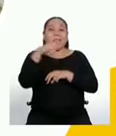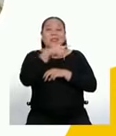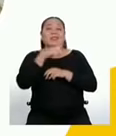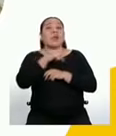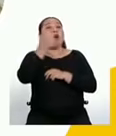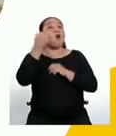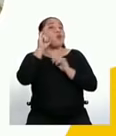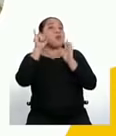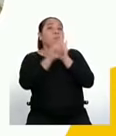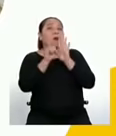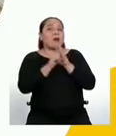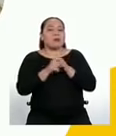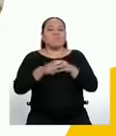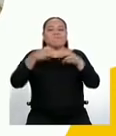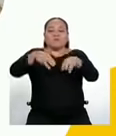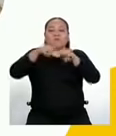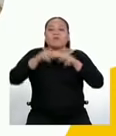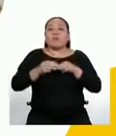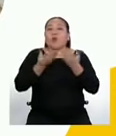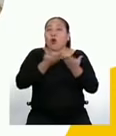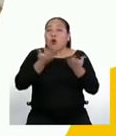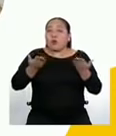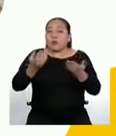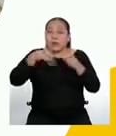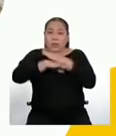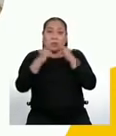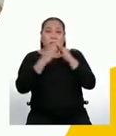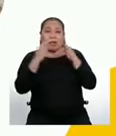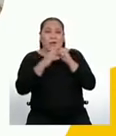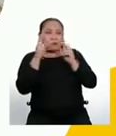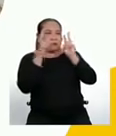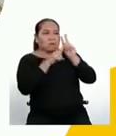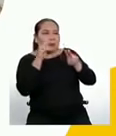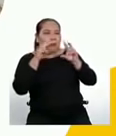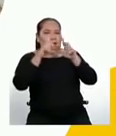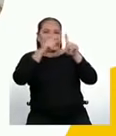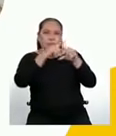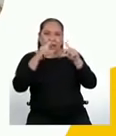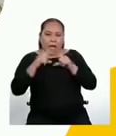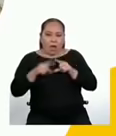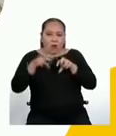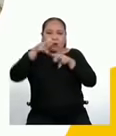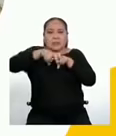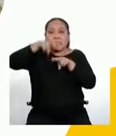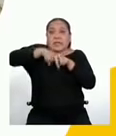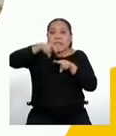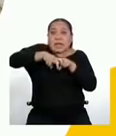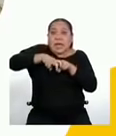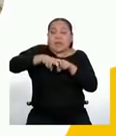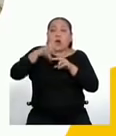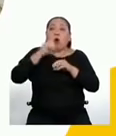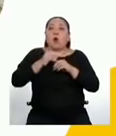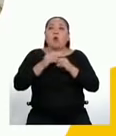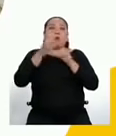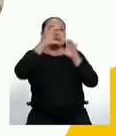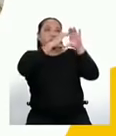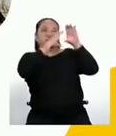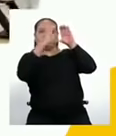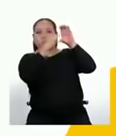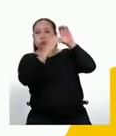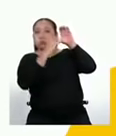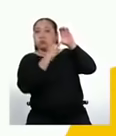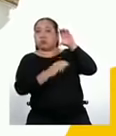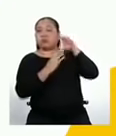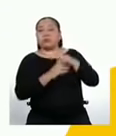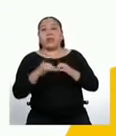de la elaboración de muebles para el hogar, podemos ver estructuras triangulares en los bancos para sentarse o en las estanterías.